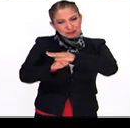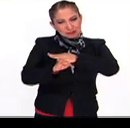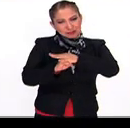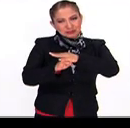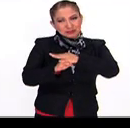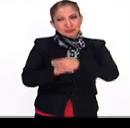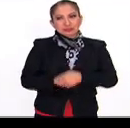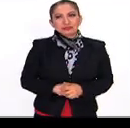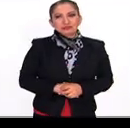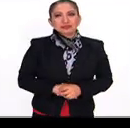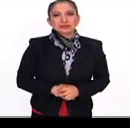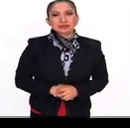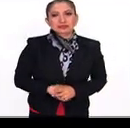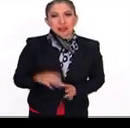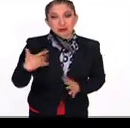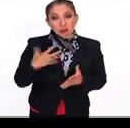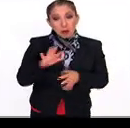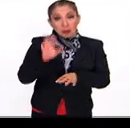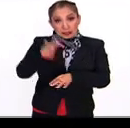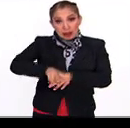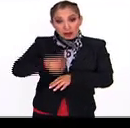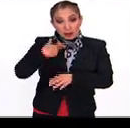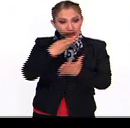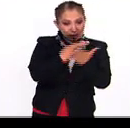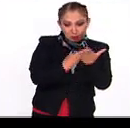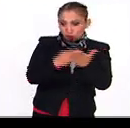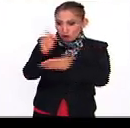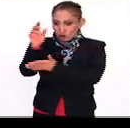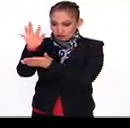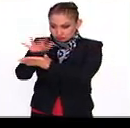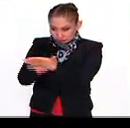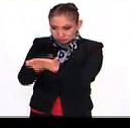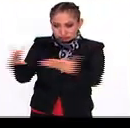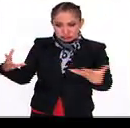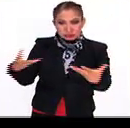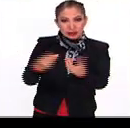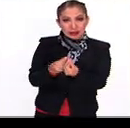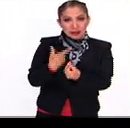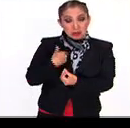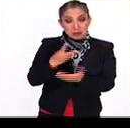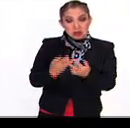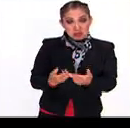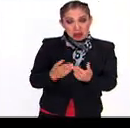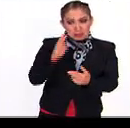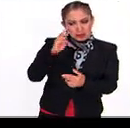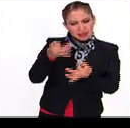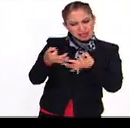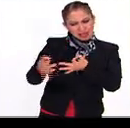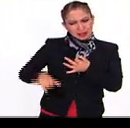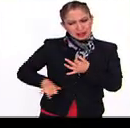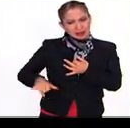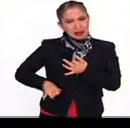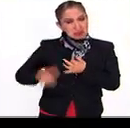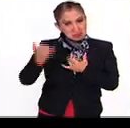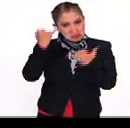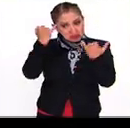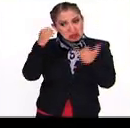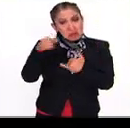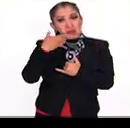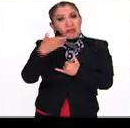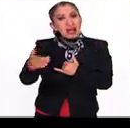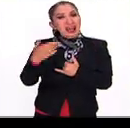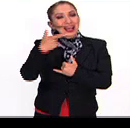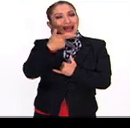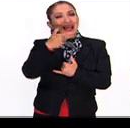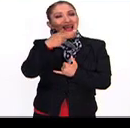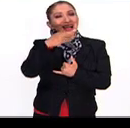Derrida. Sí, se suplementan, efectivamente. Y es muy rico. A mí me llamó mucho la atención la apuesta y la propuesta que tiene con